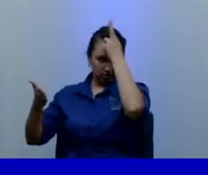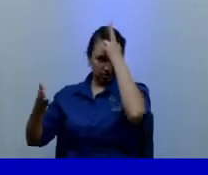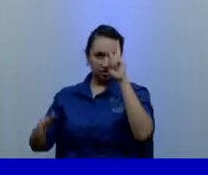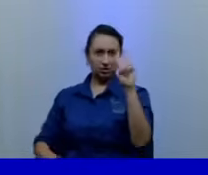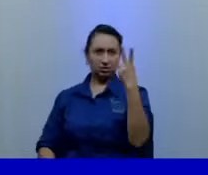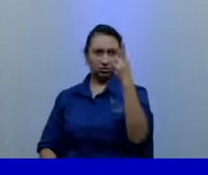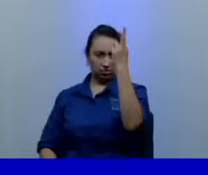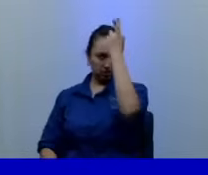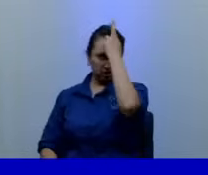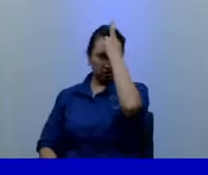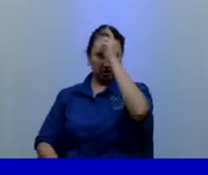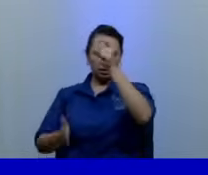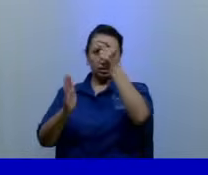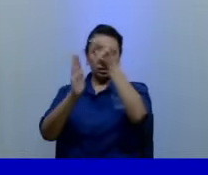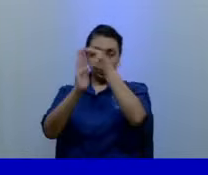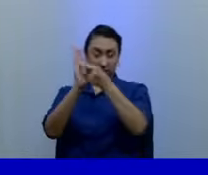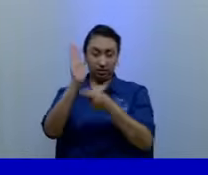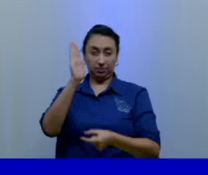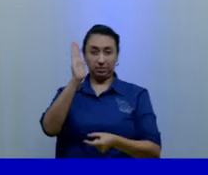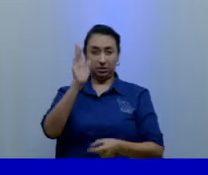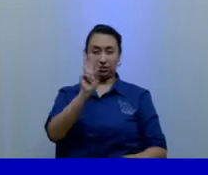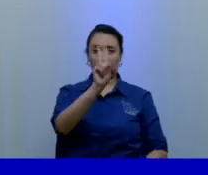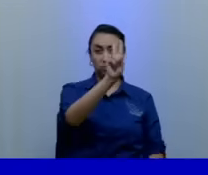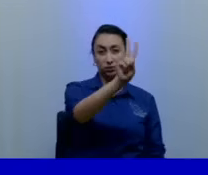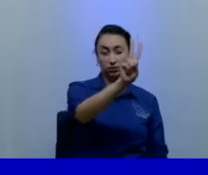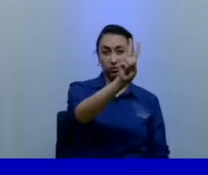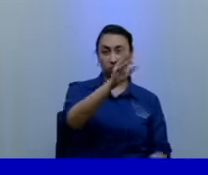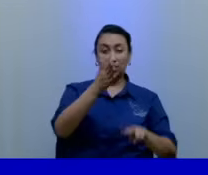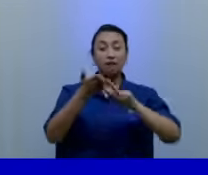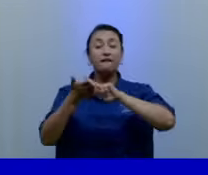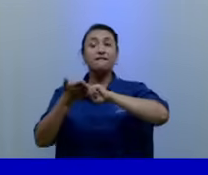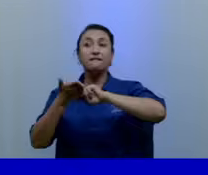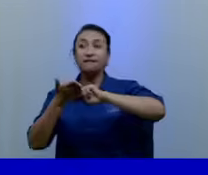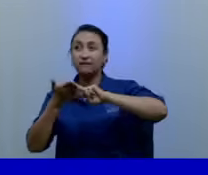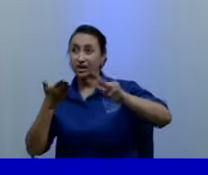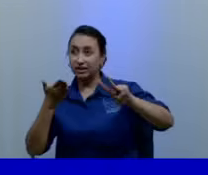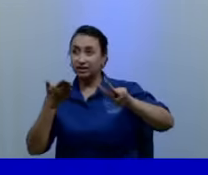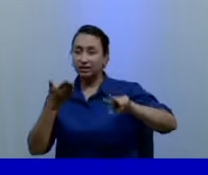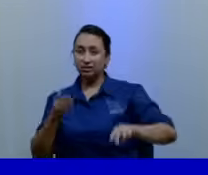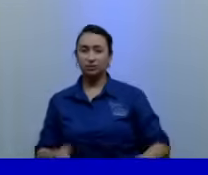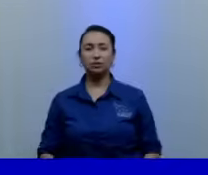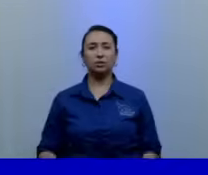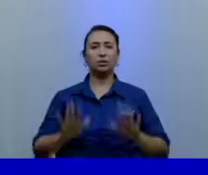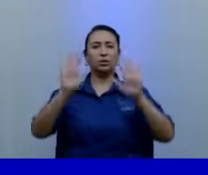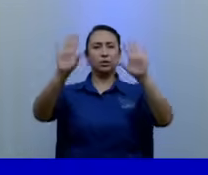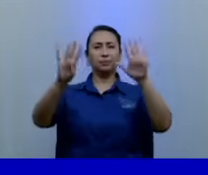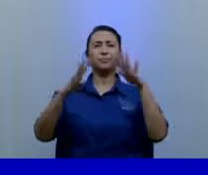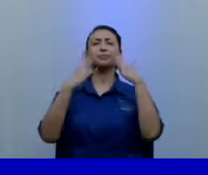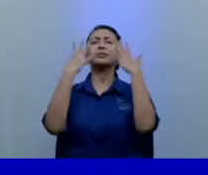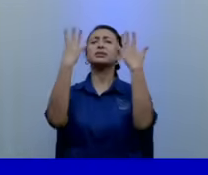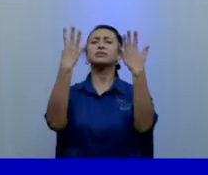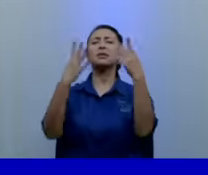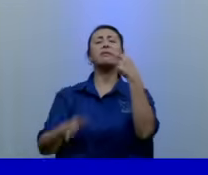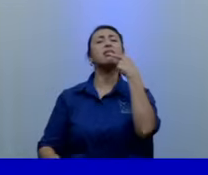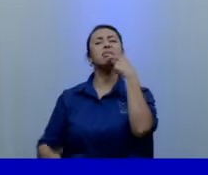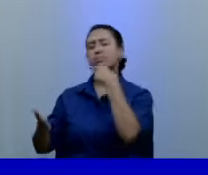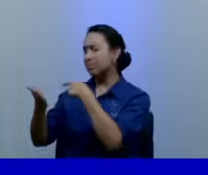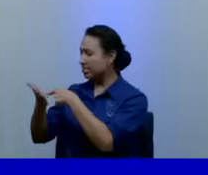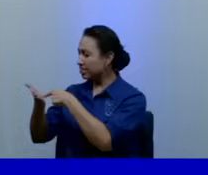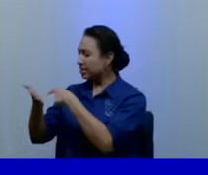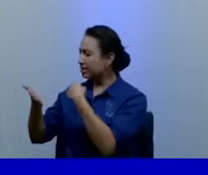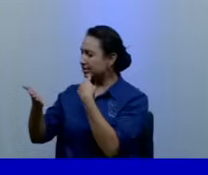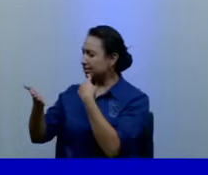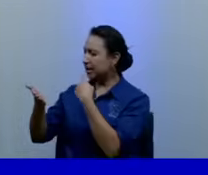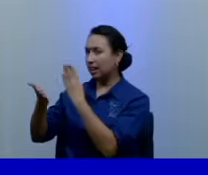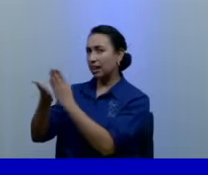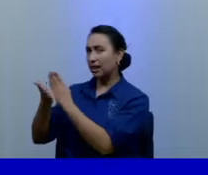capítulo, ¿qué era? ¿Dos qué? Vale, lo vamos a leer desde el 19 quizá.